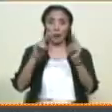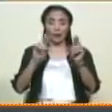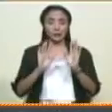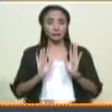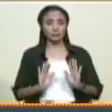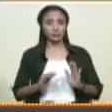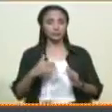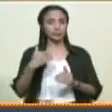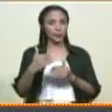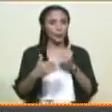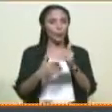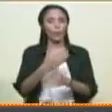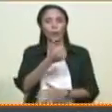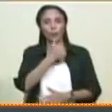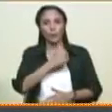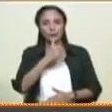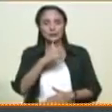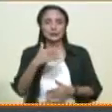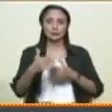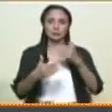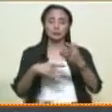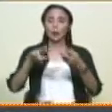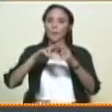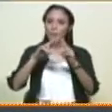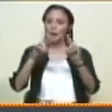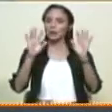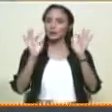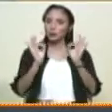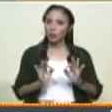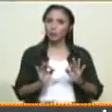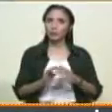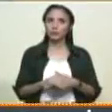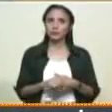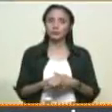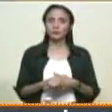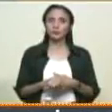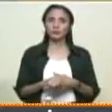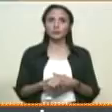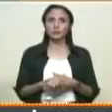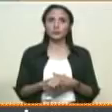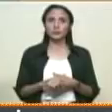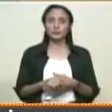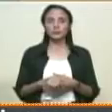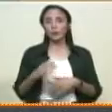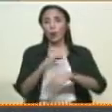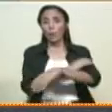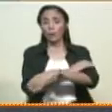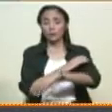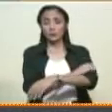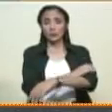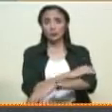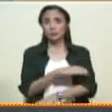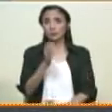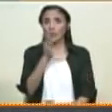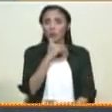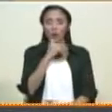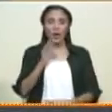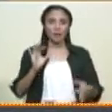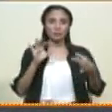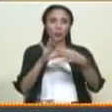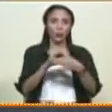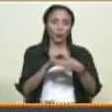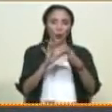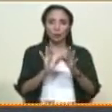tensa, paz, una oposición desarticulada, y no